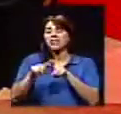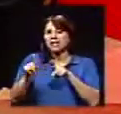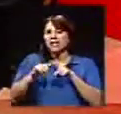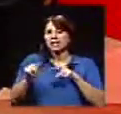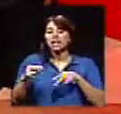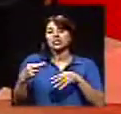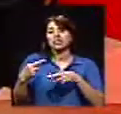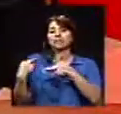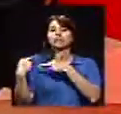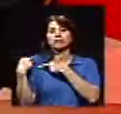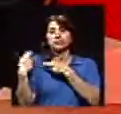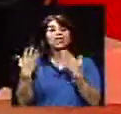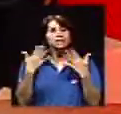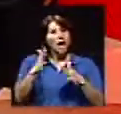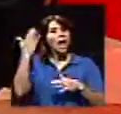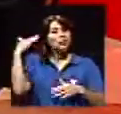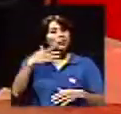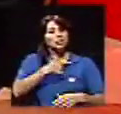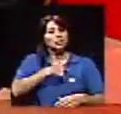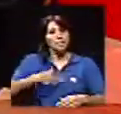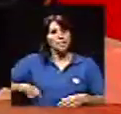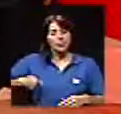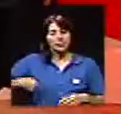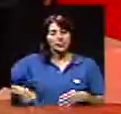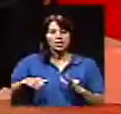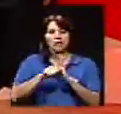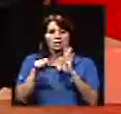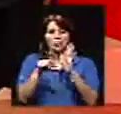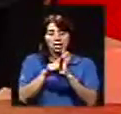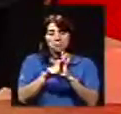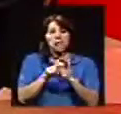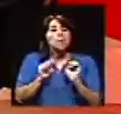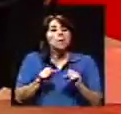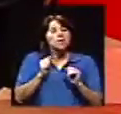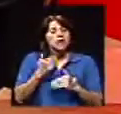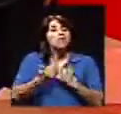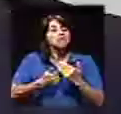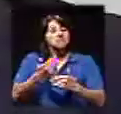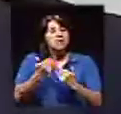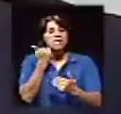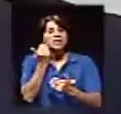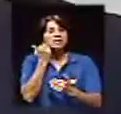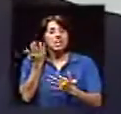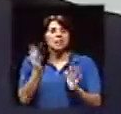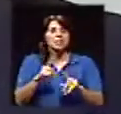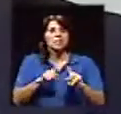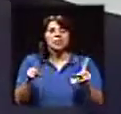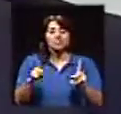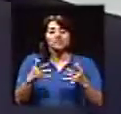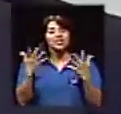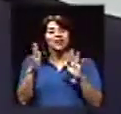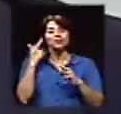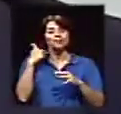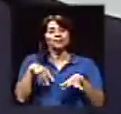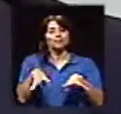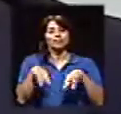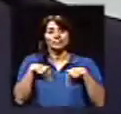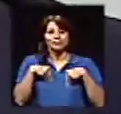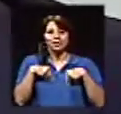en la Asamblea, la había presidido, podía facilitar el proceso, y al final me terminó convenciendo. Pero sí debo decirle